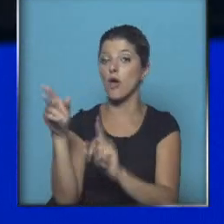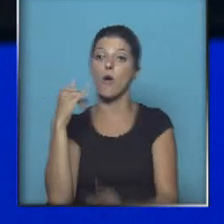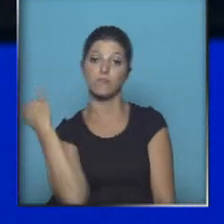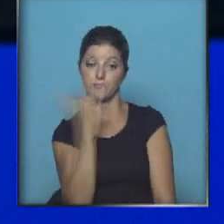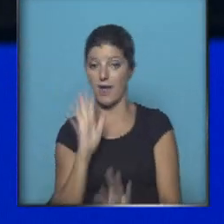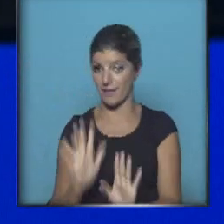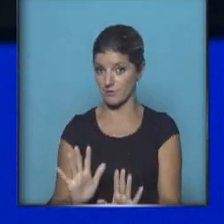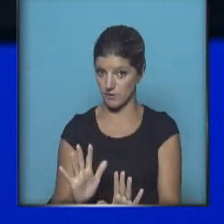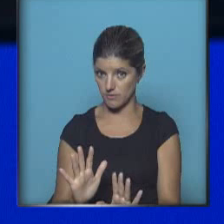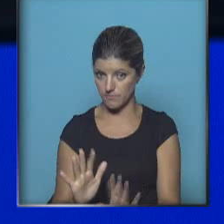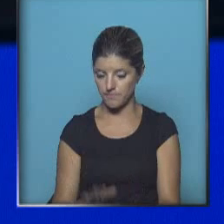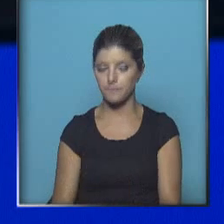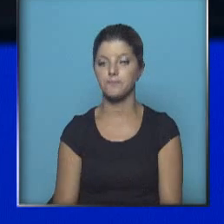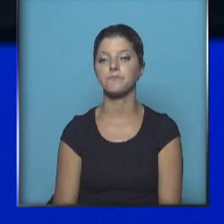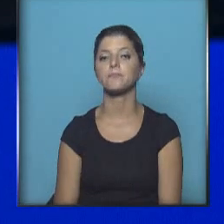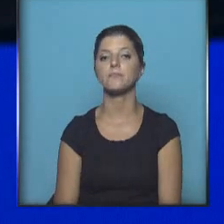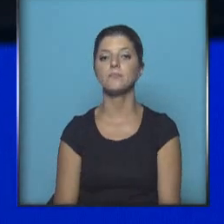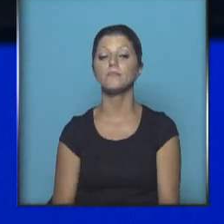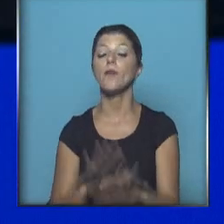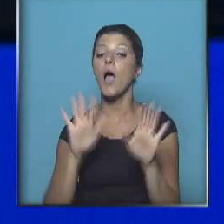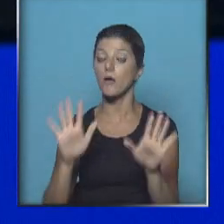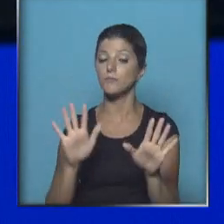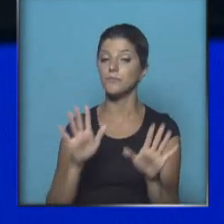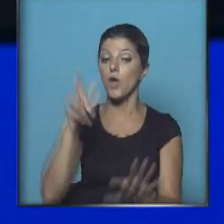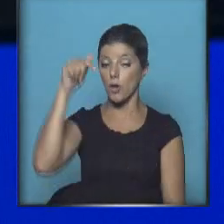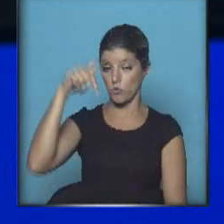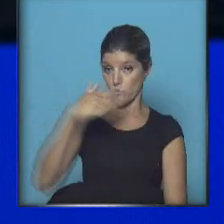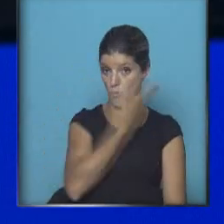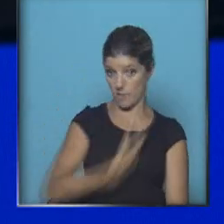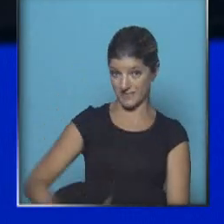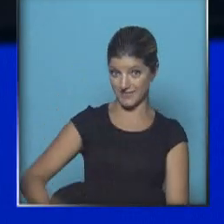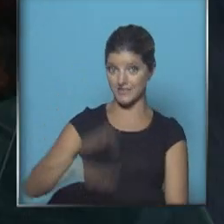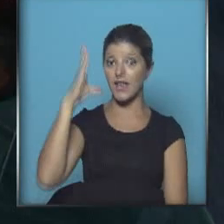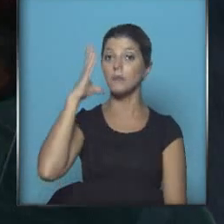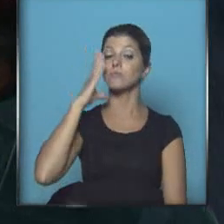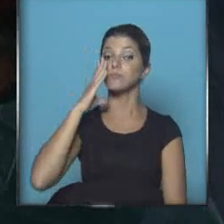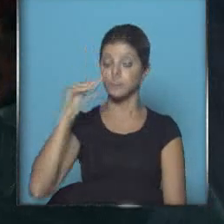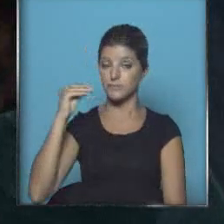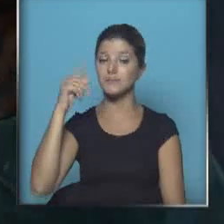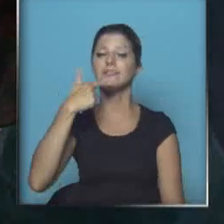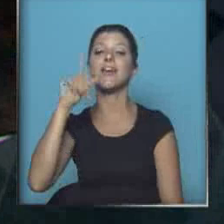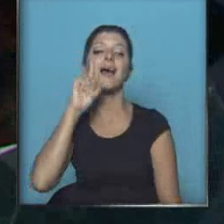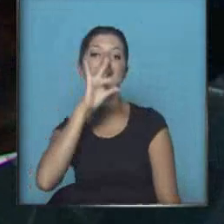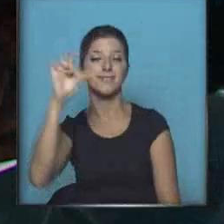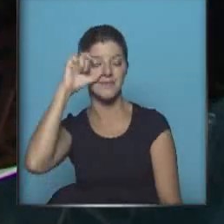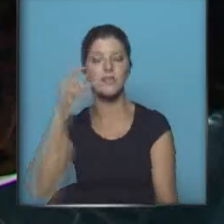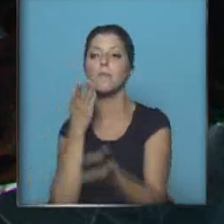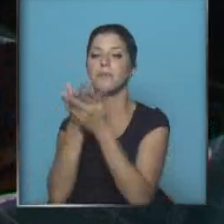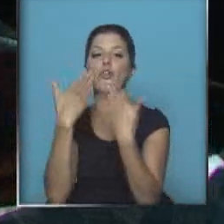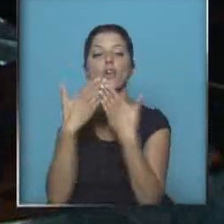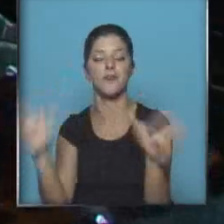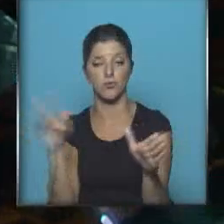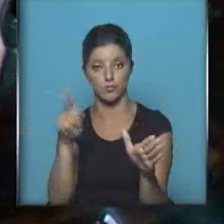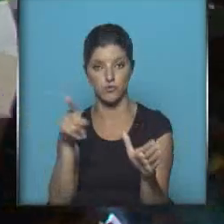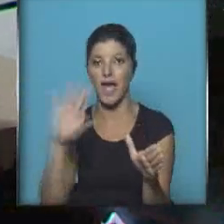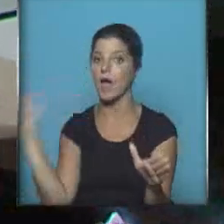Cuando la Presidente decidió descabezar la Secretaría de Inteligencia, le pidió la renuncia